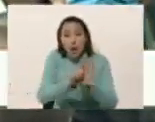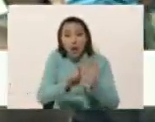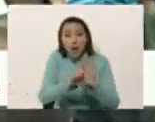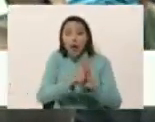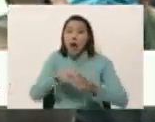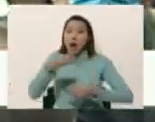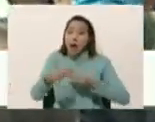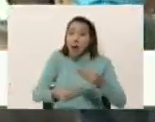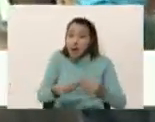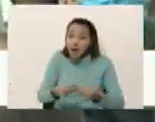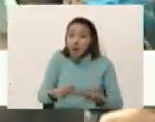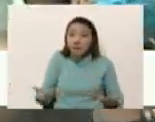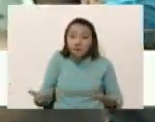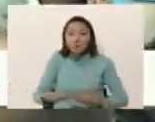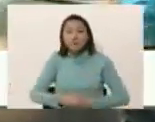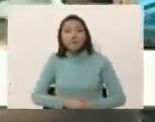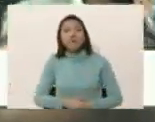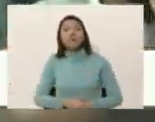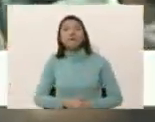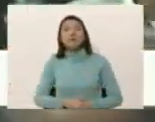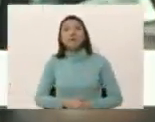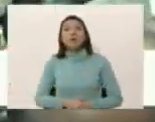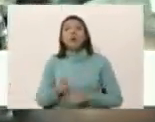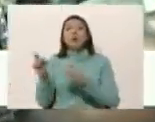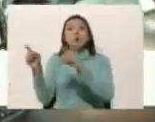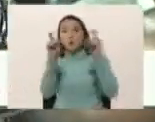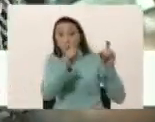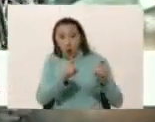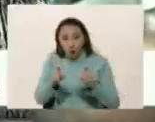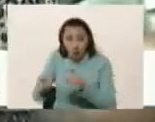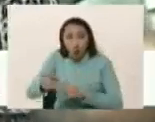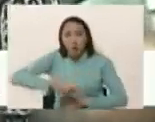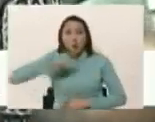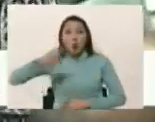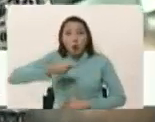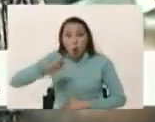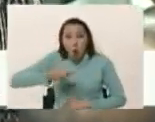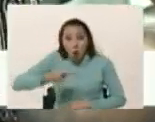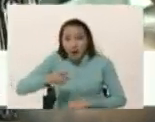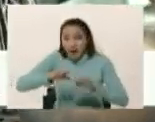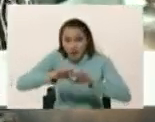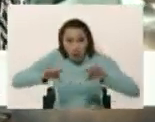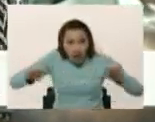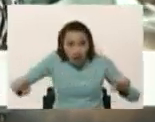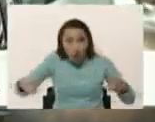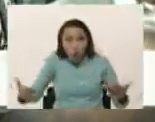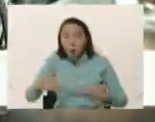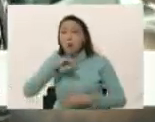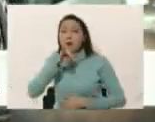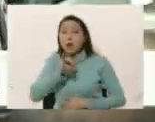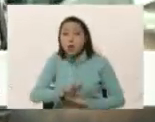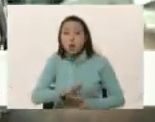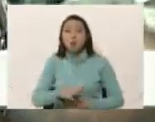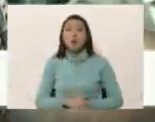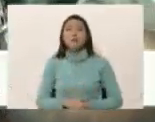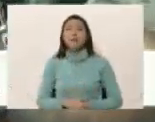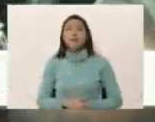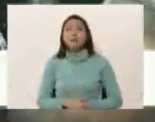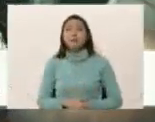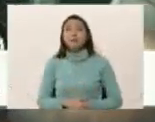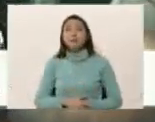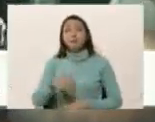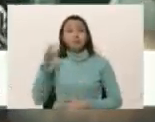sencillamente un poco de pedagogía política un poco de historia el feminismo